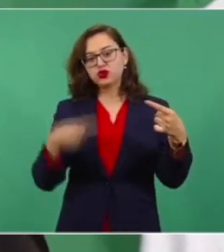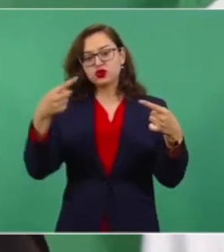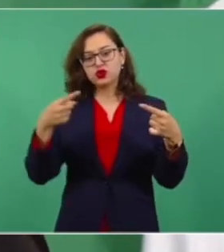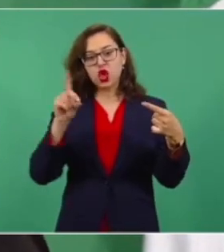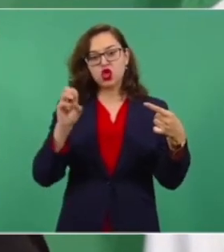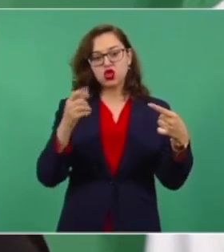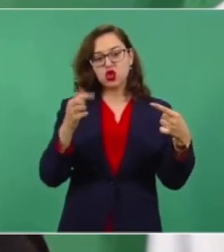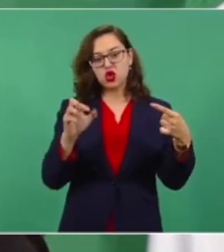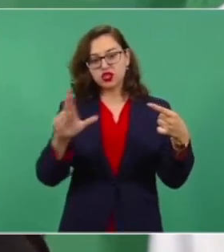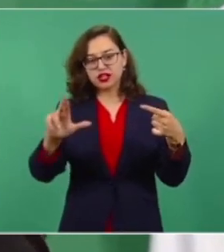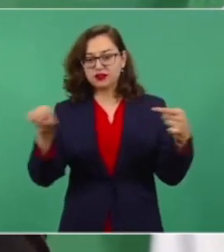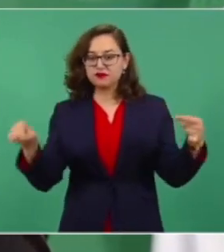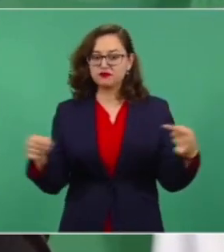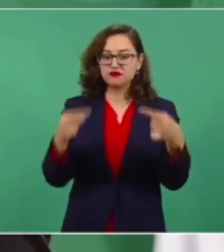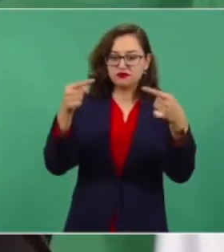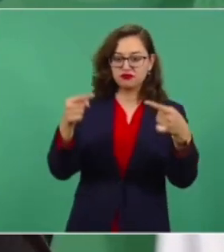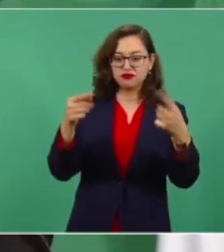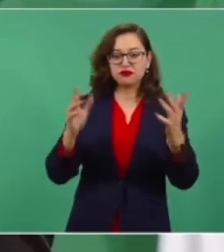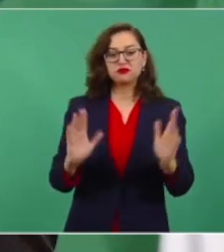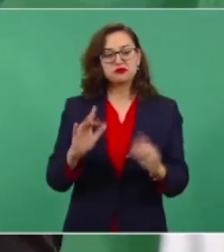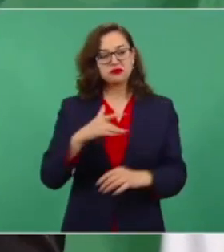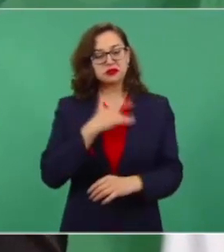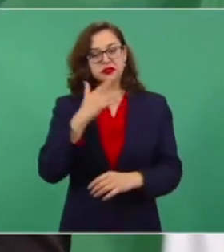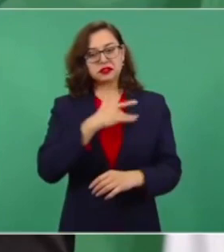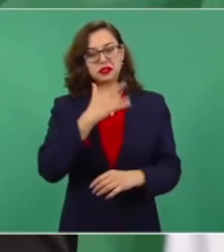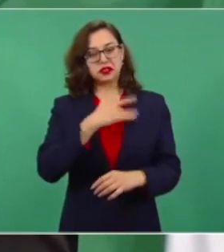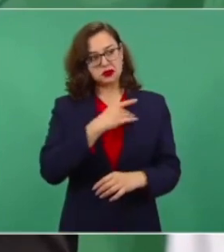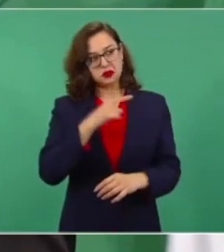Entonces parece que ya Astros va